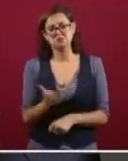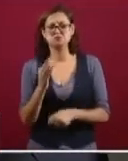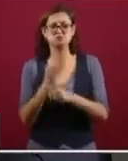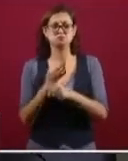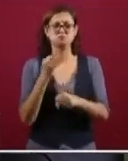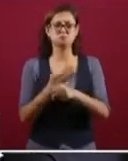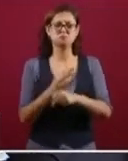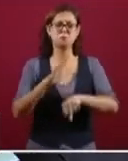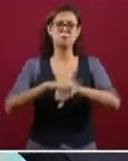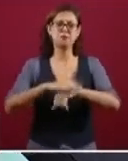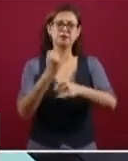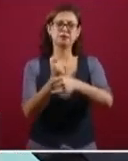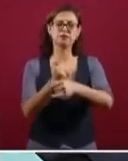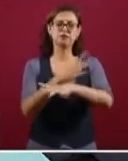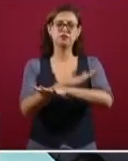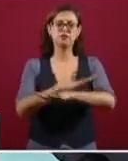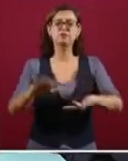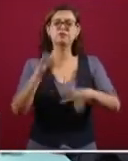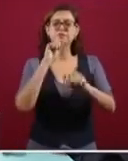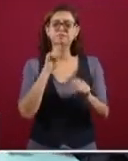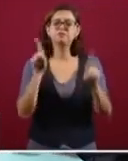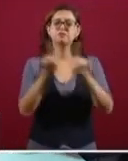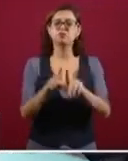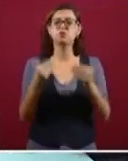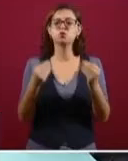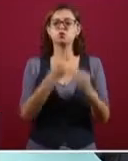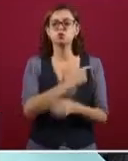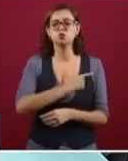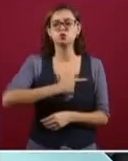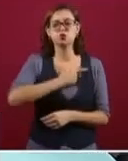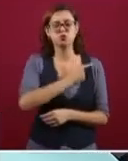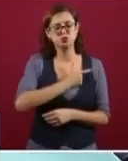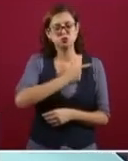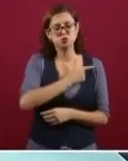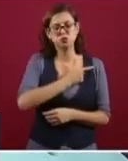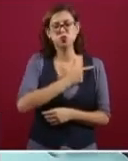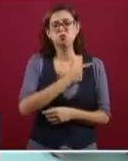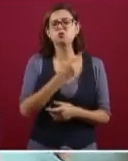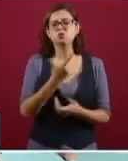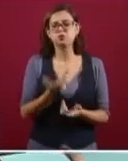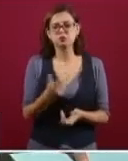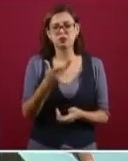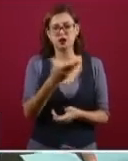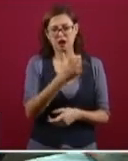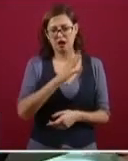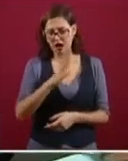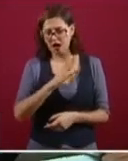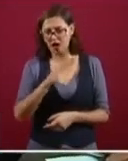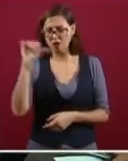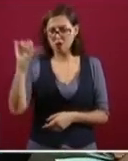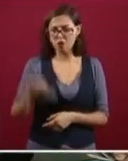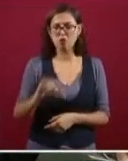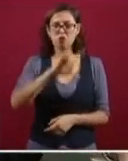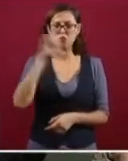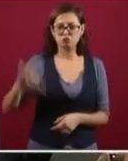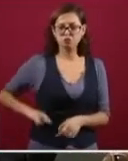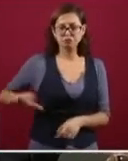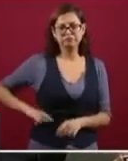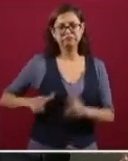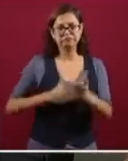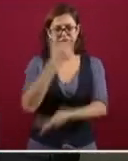de los 43 normalistas de Ayotzinapa a que ayuden a la investigación. El objetivo del gobierno es claro, que se haga justicia.